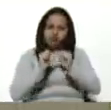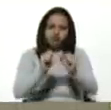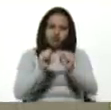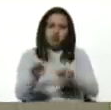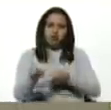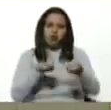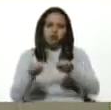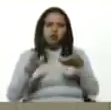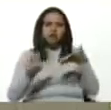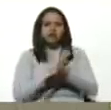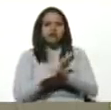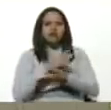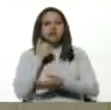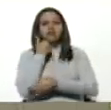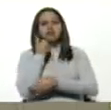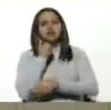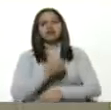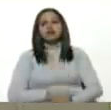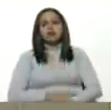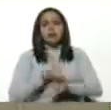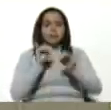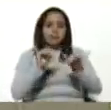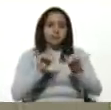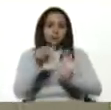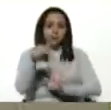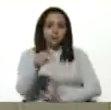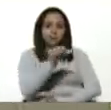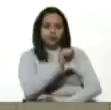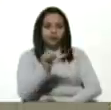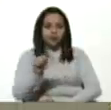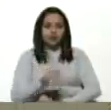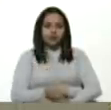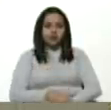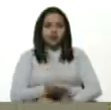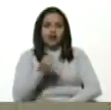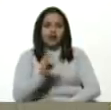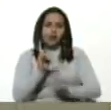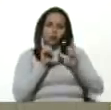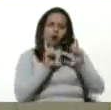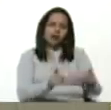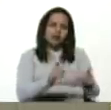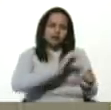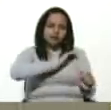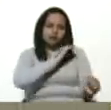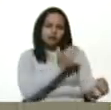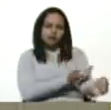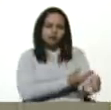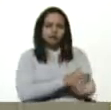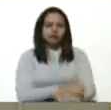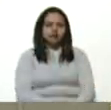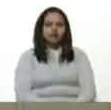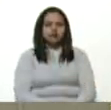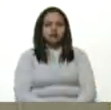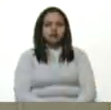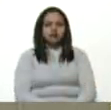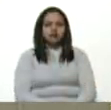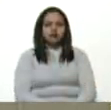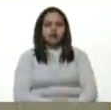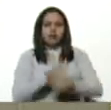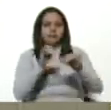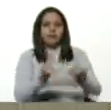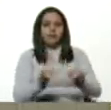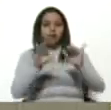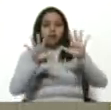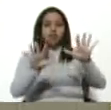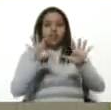control sobre la enfermedad. Y es por eso que esta semana estamos en cuarentena radical, donde además en 10